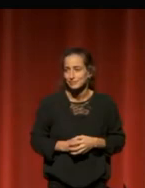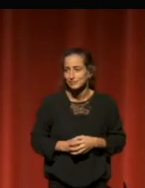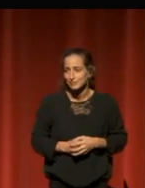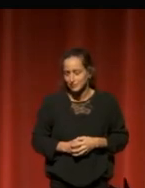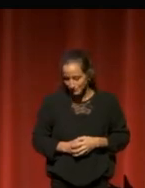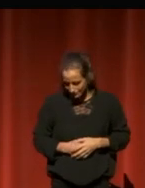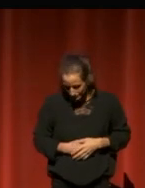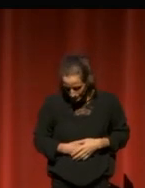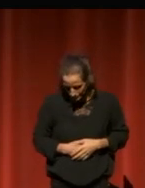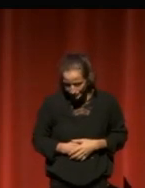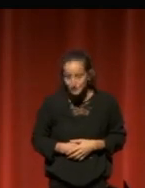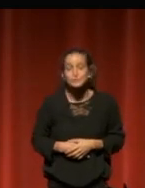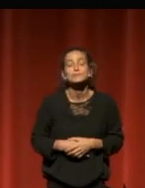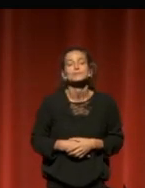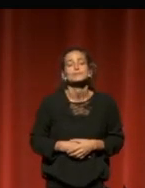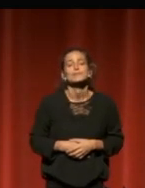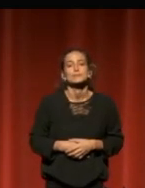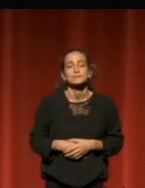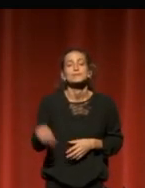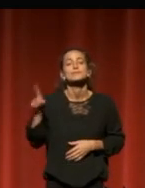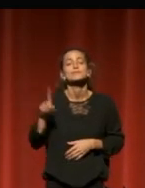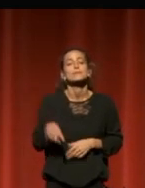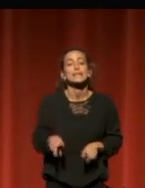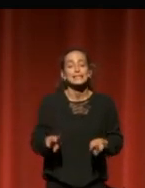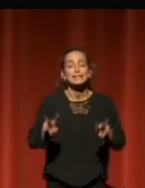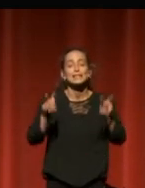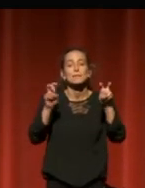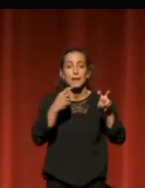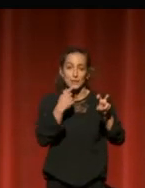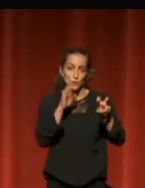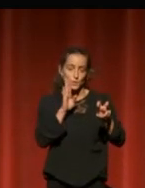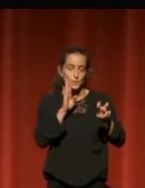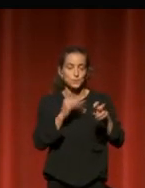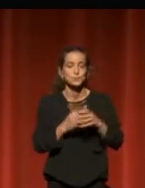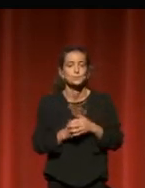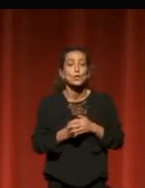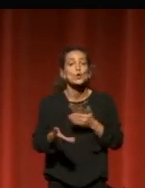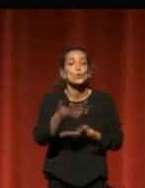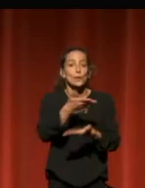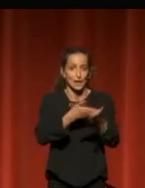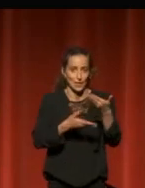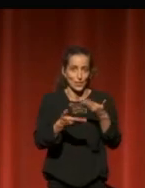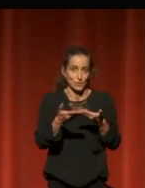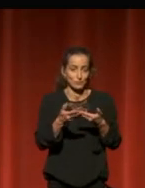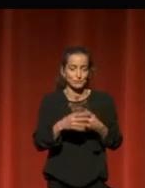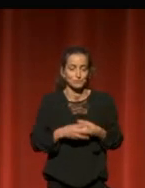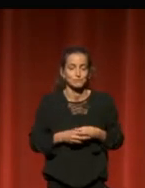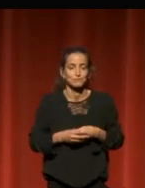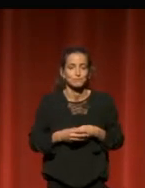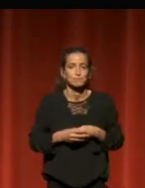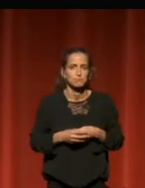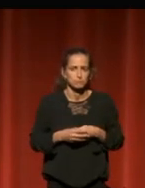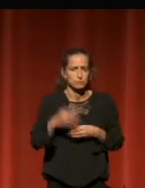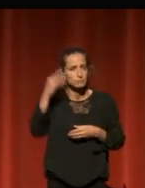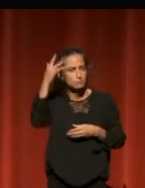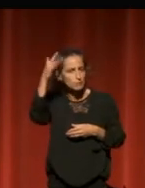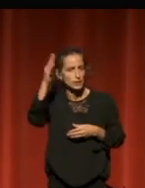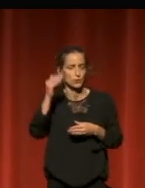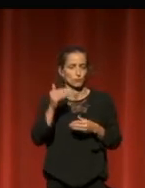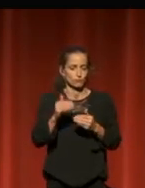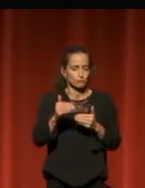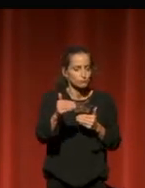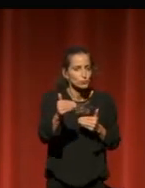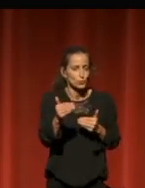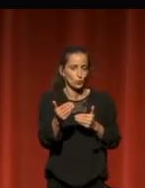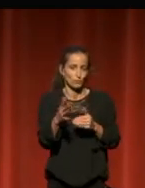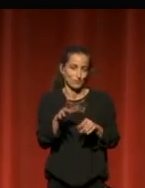Y luego, en lo que hablabas también de la cooperación, nos encontramos con, y supongo que tendremos conversaciones, ya que tenemos aquí a